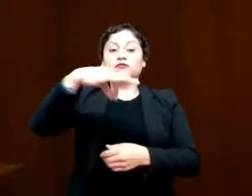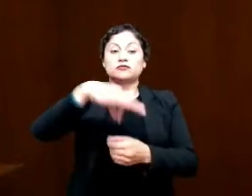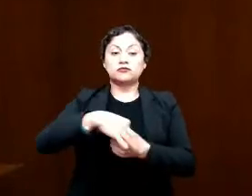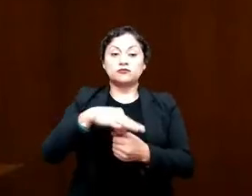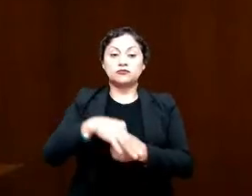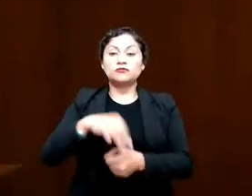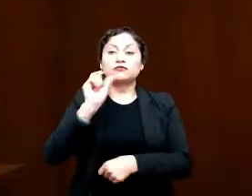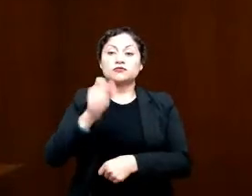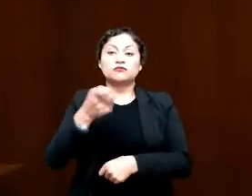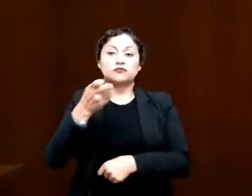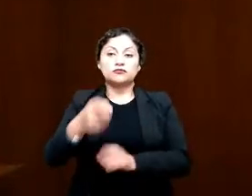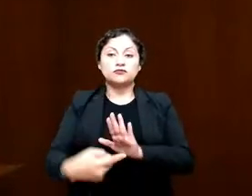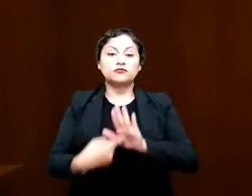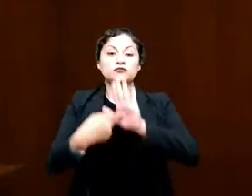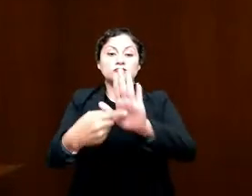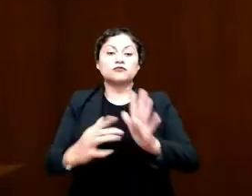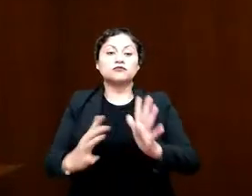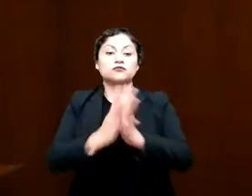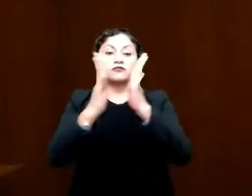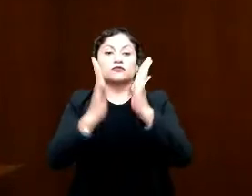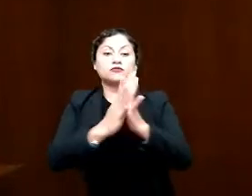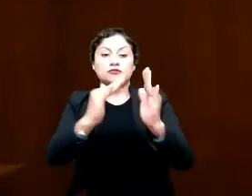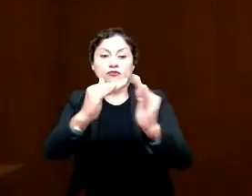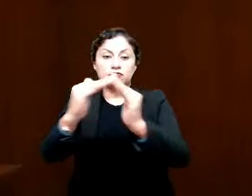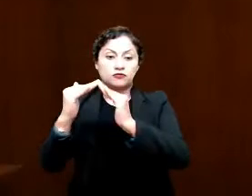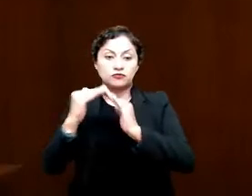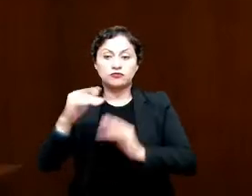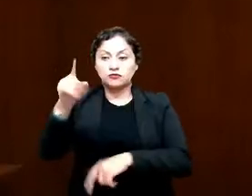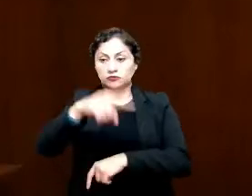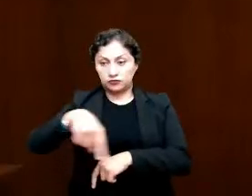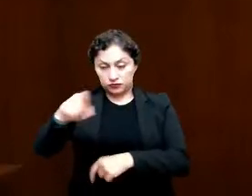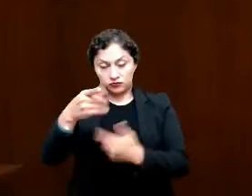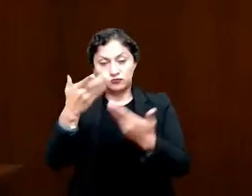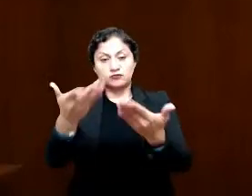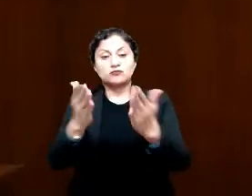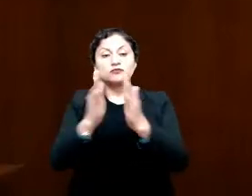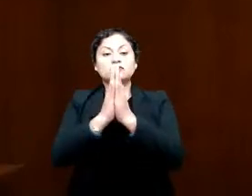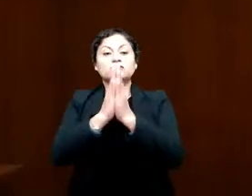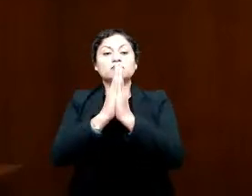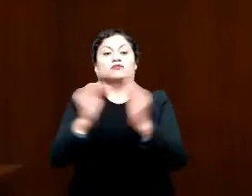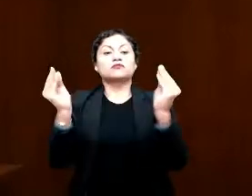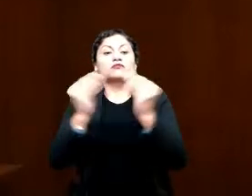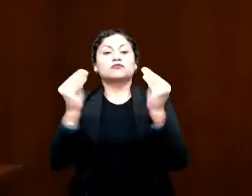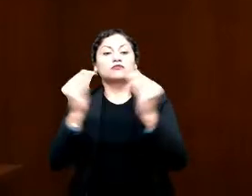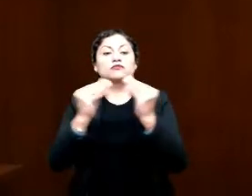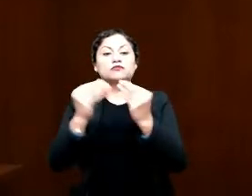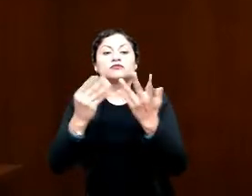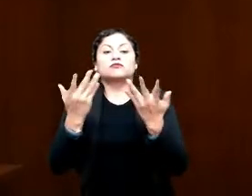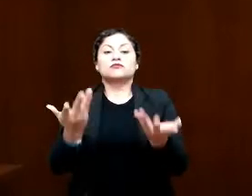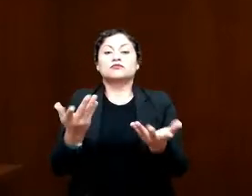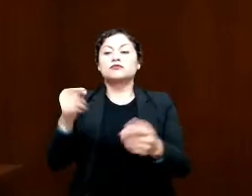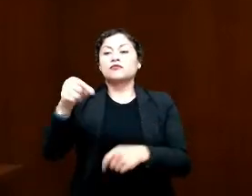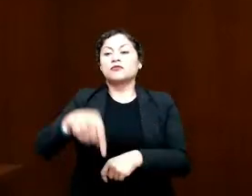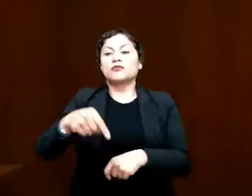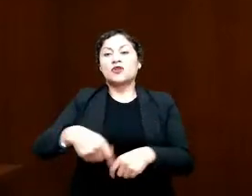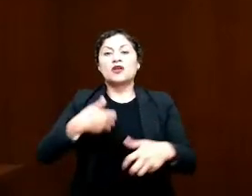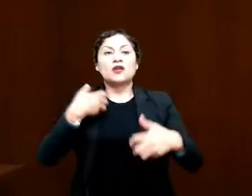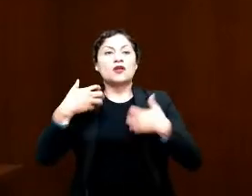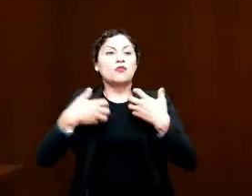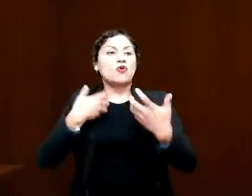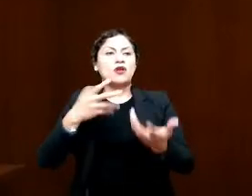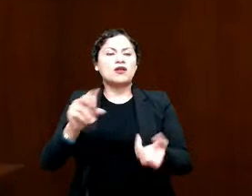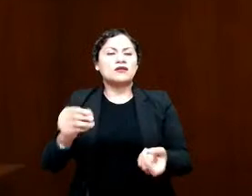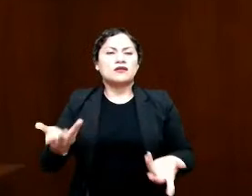la democracia. Ojalá que quieran el debate y ocupen el debate donde se debe, compañeros y compañeras, no que les moleste aquí.